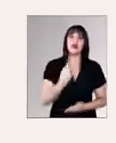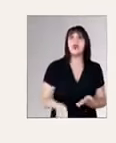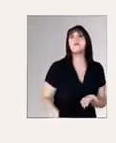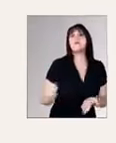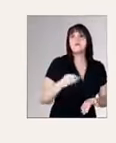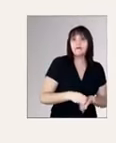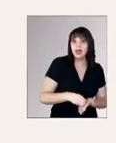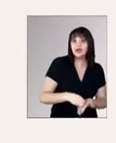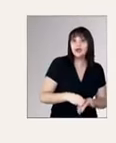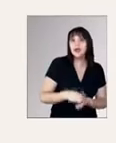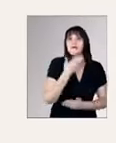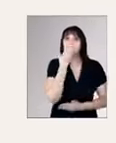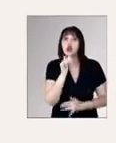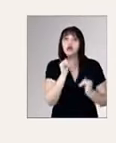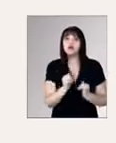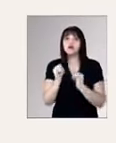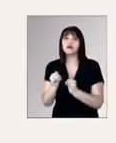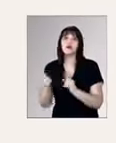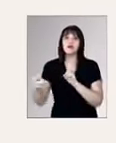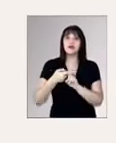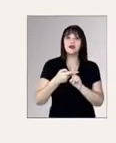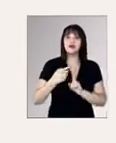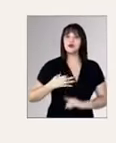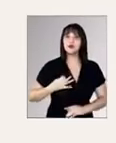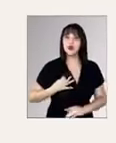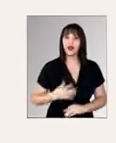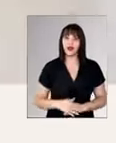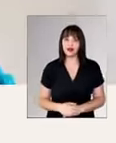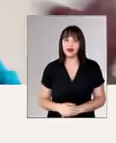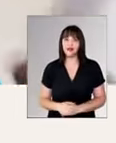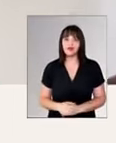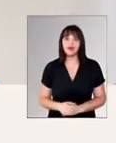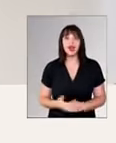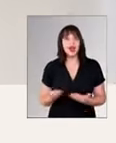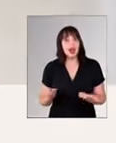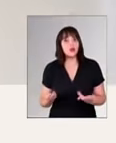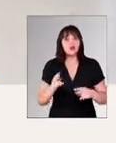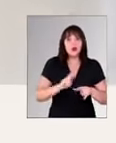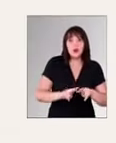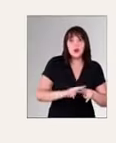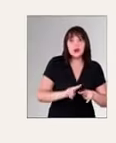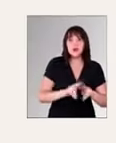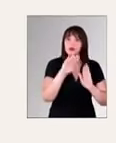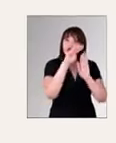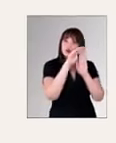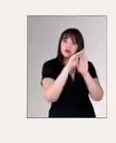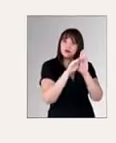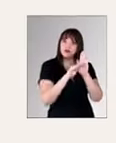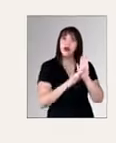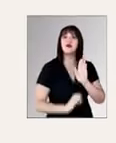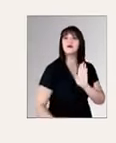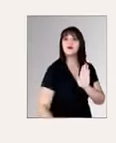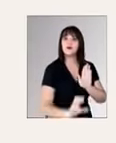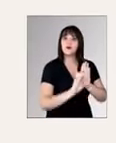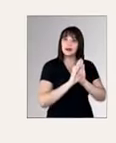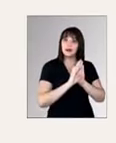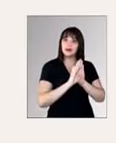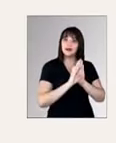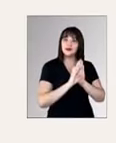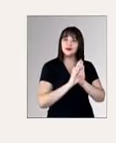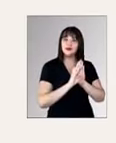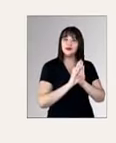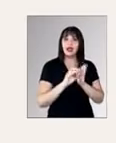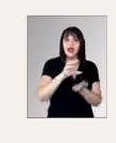necesitamos más y mejores canales de participación ciudadana. Y eso lo hacemos estableciendo en la